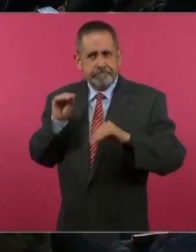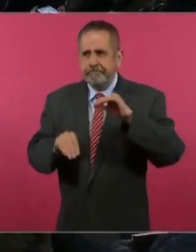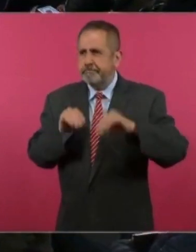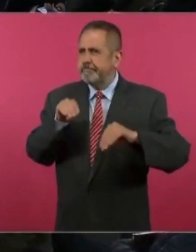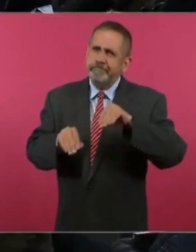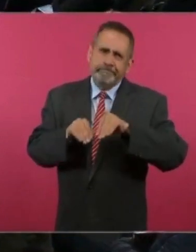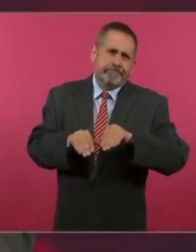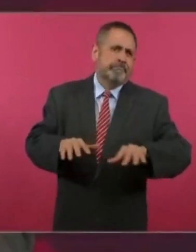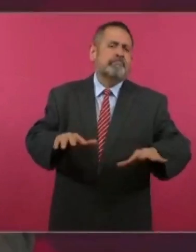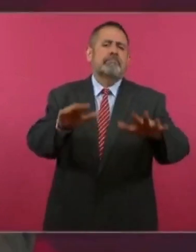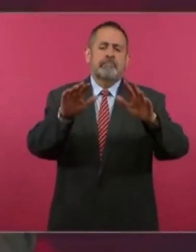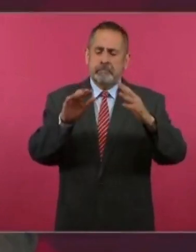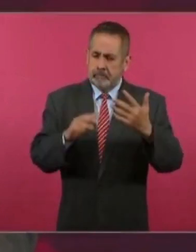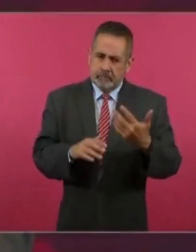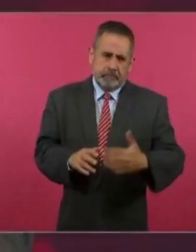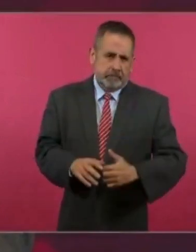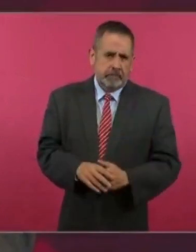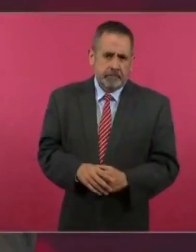porque